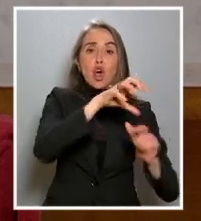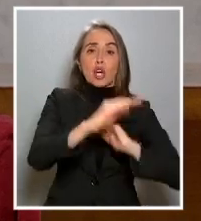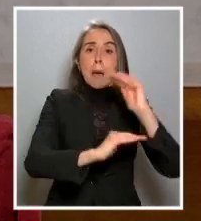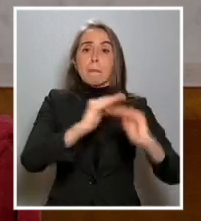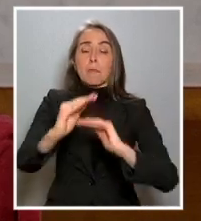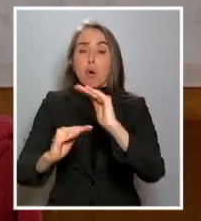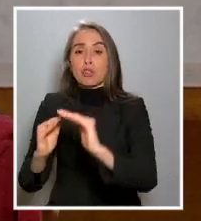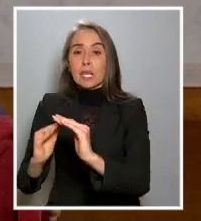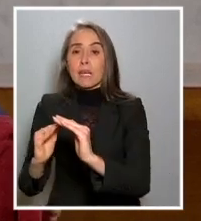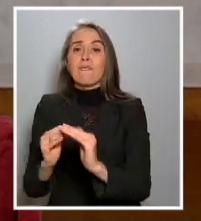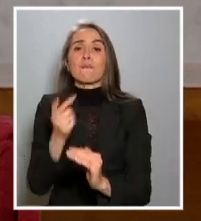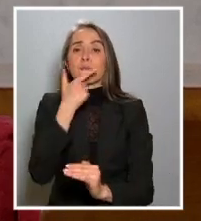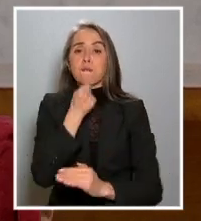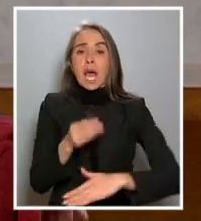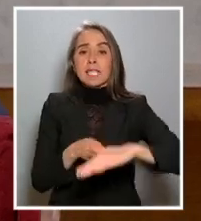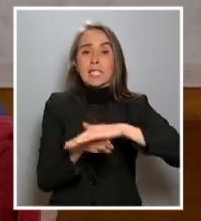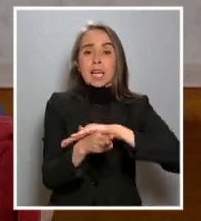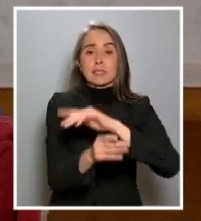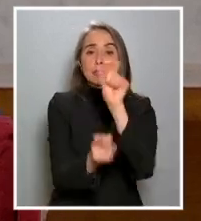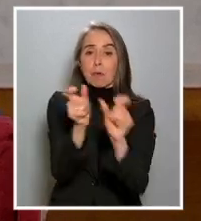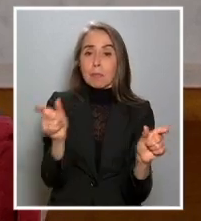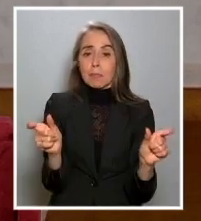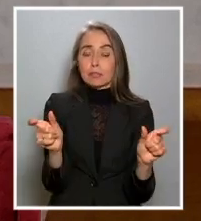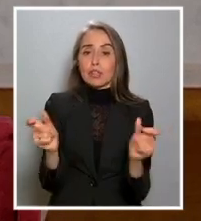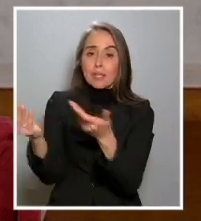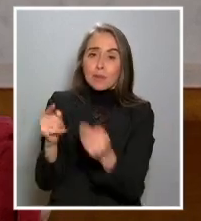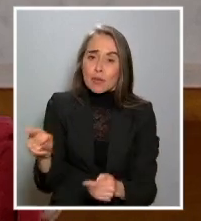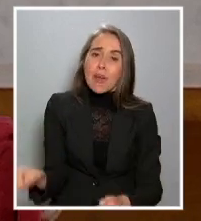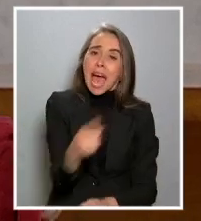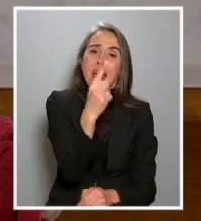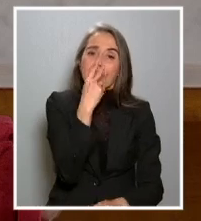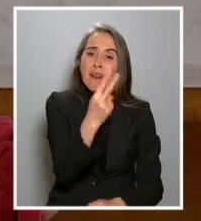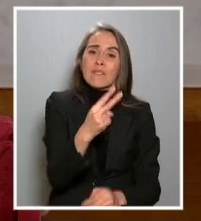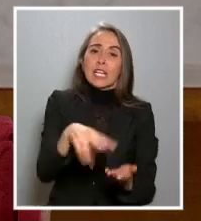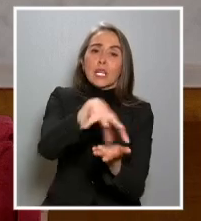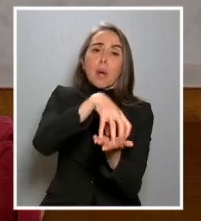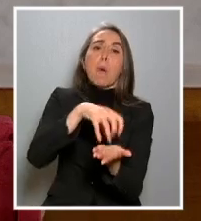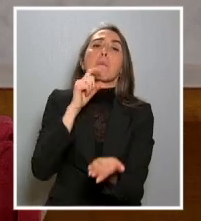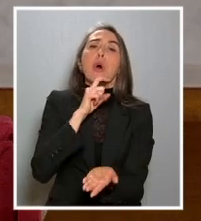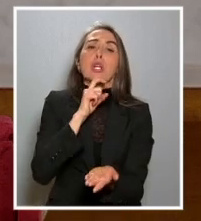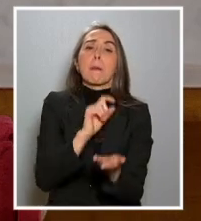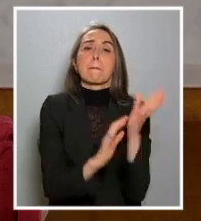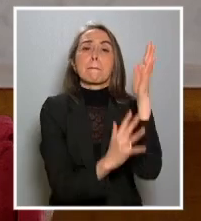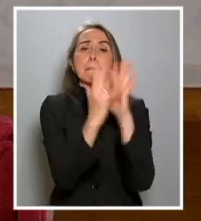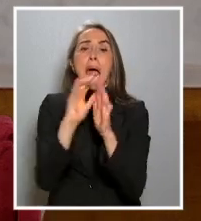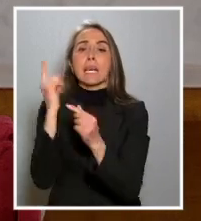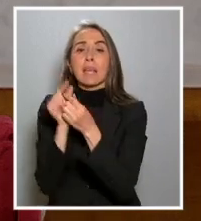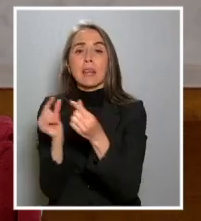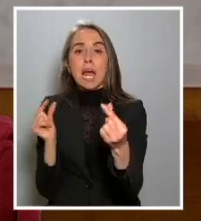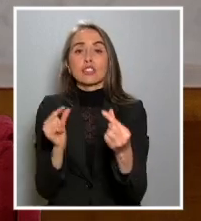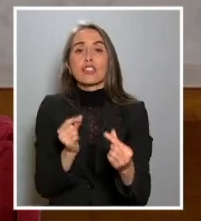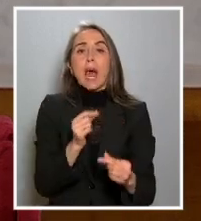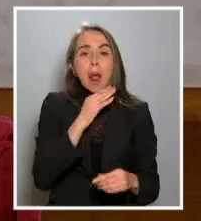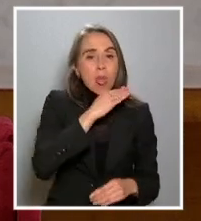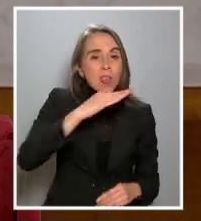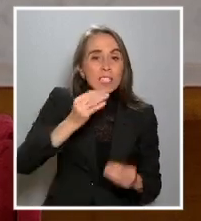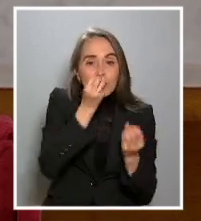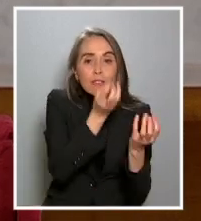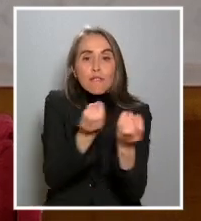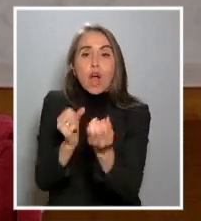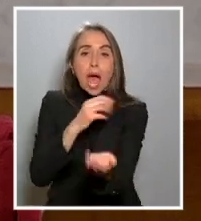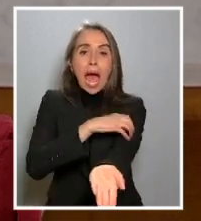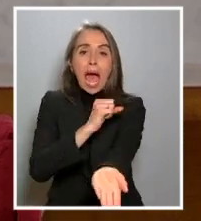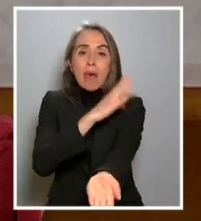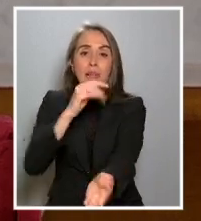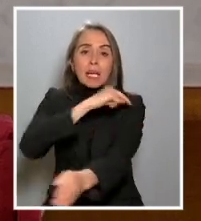muchas de ellas además de fácil acceso para las personas que les invito a visitar, como por ejemplo el Parque Nacional del Desierto Florido en Atacama, el